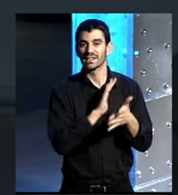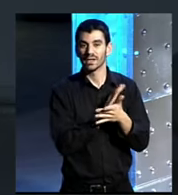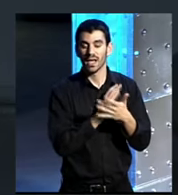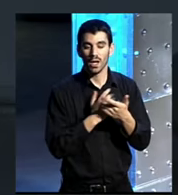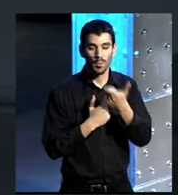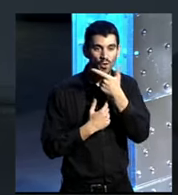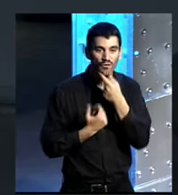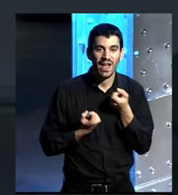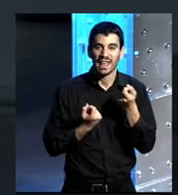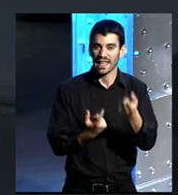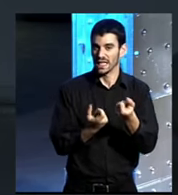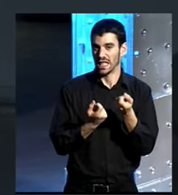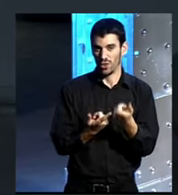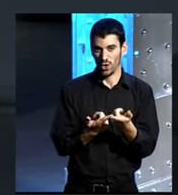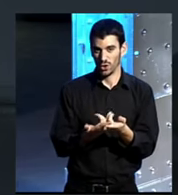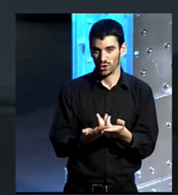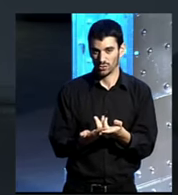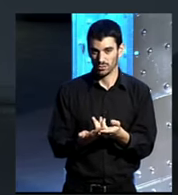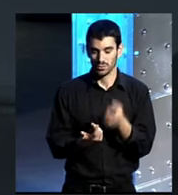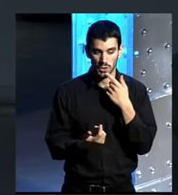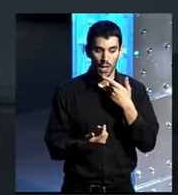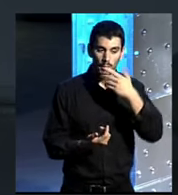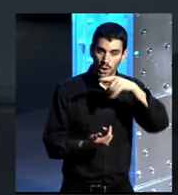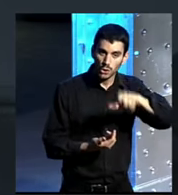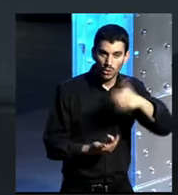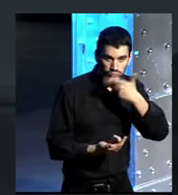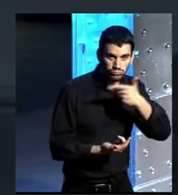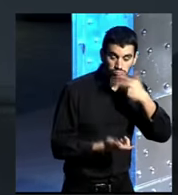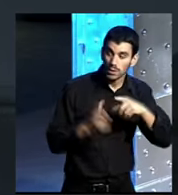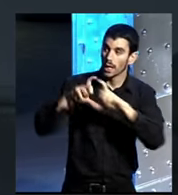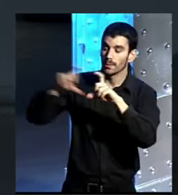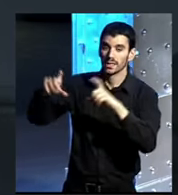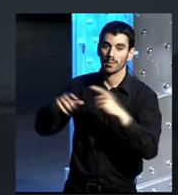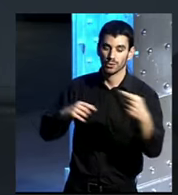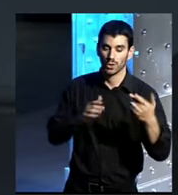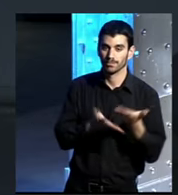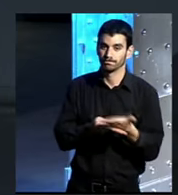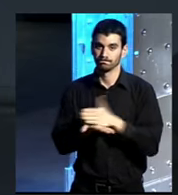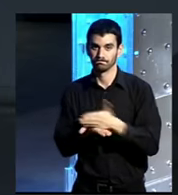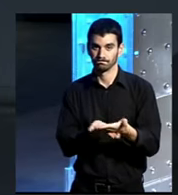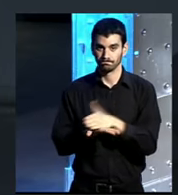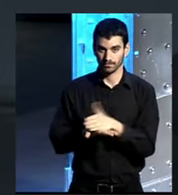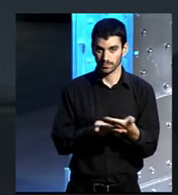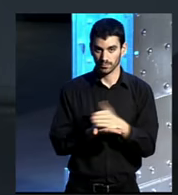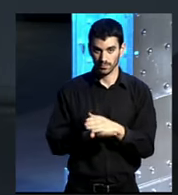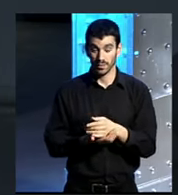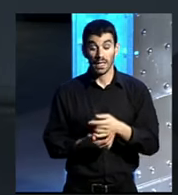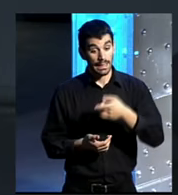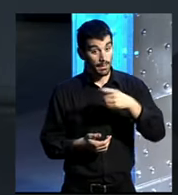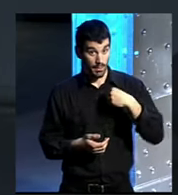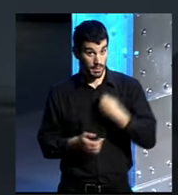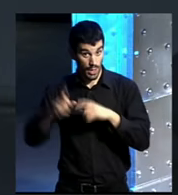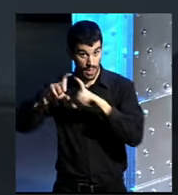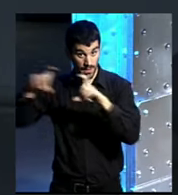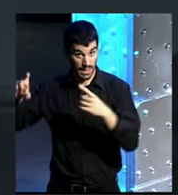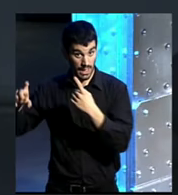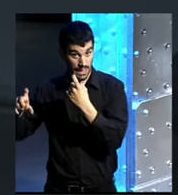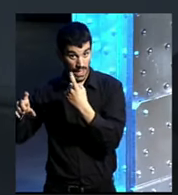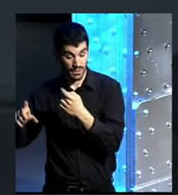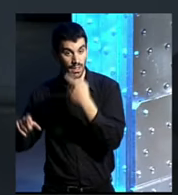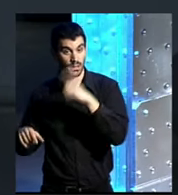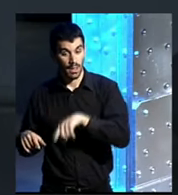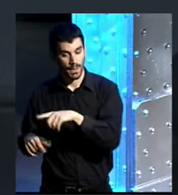las comunidades que ellos conocen muy bien y la empresa. Y para ello, al igual que dentro de las empresas también se necesitan nuevas capacidades, dentro de